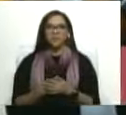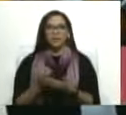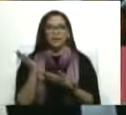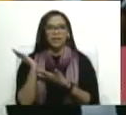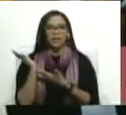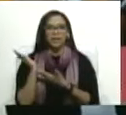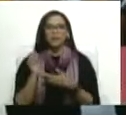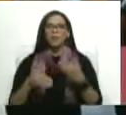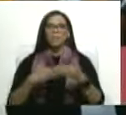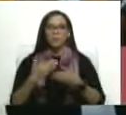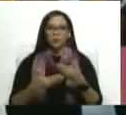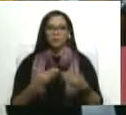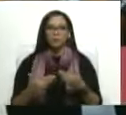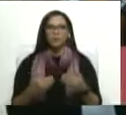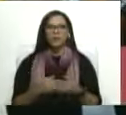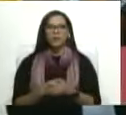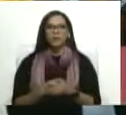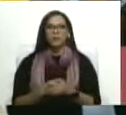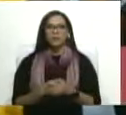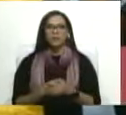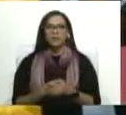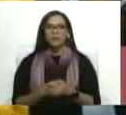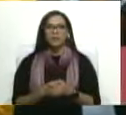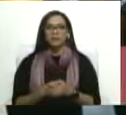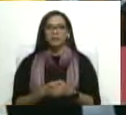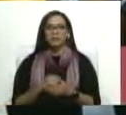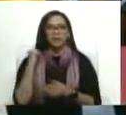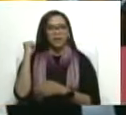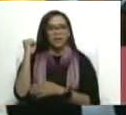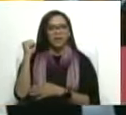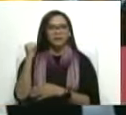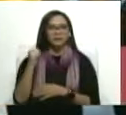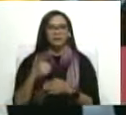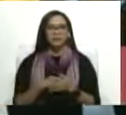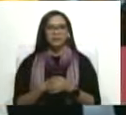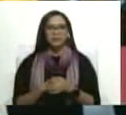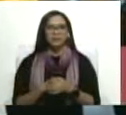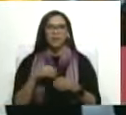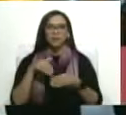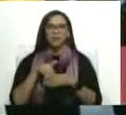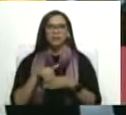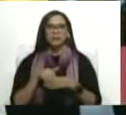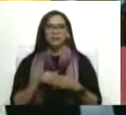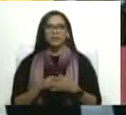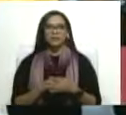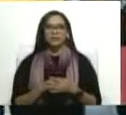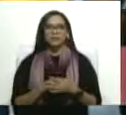este próximo y próximamente este éxito en cuanto a las votaciones.